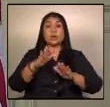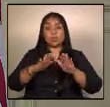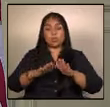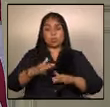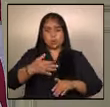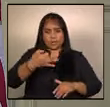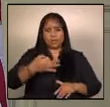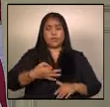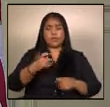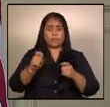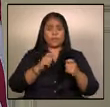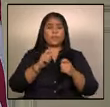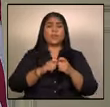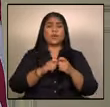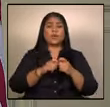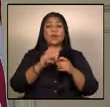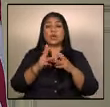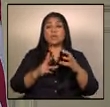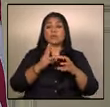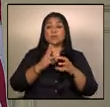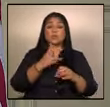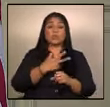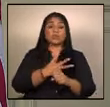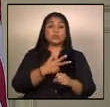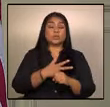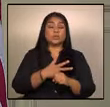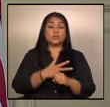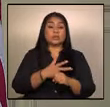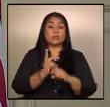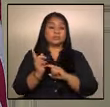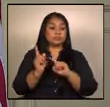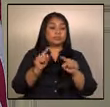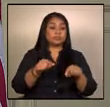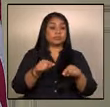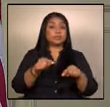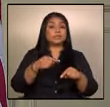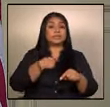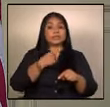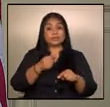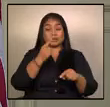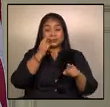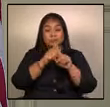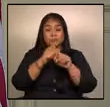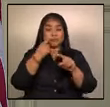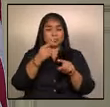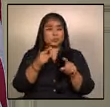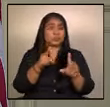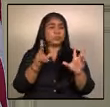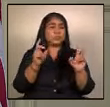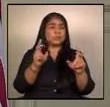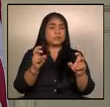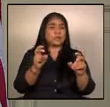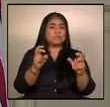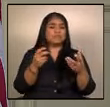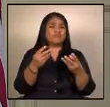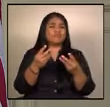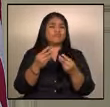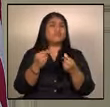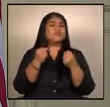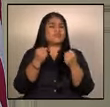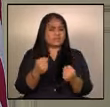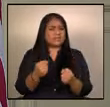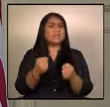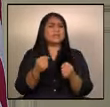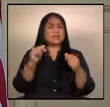adecuada. En el mundo y en Guatemala estamos ante un punto de inflexión histórico.